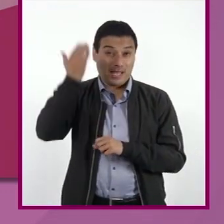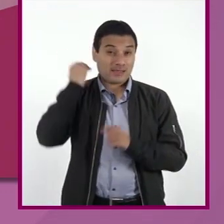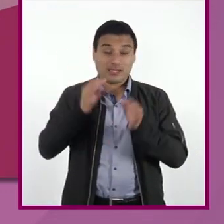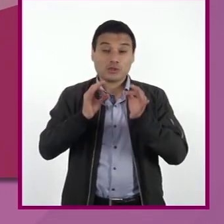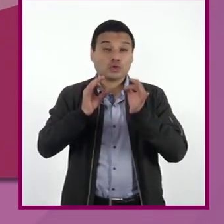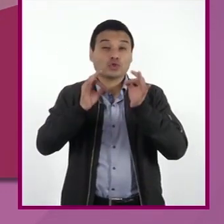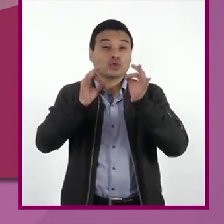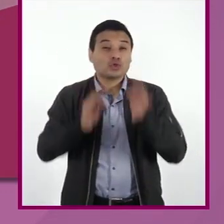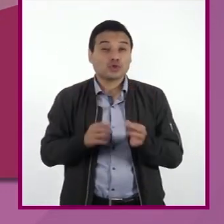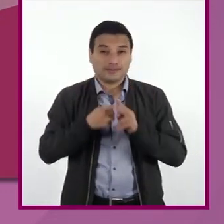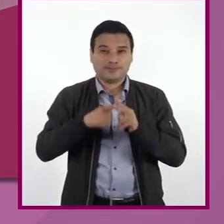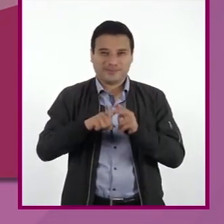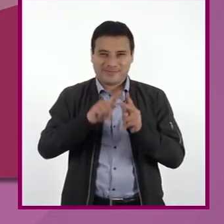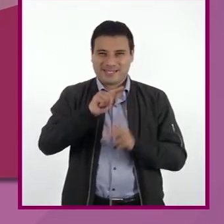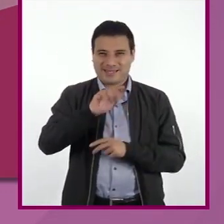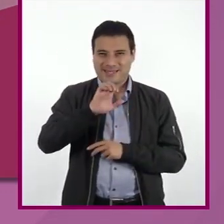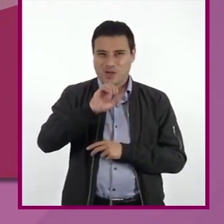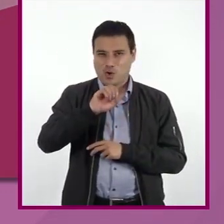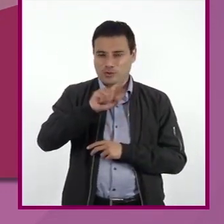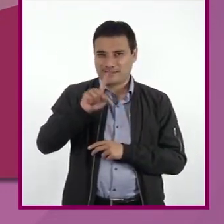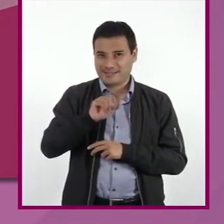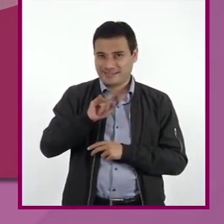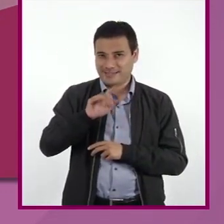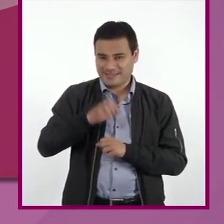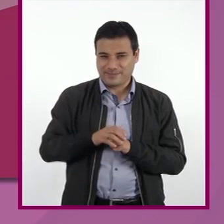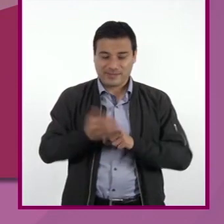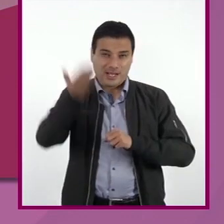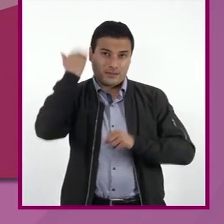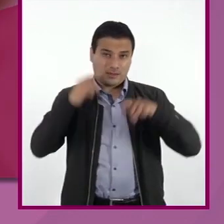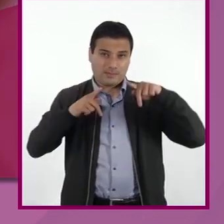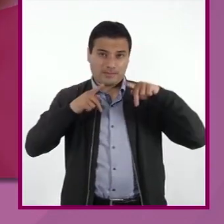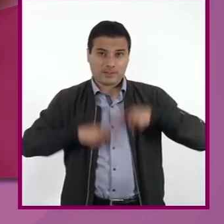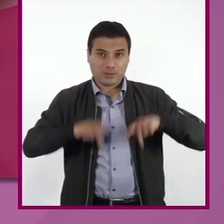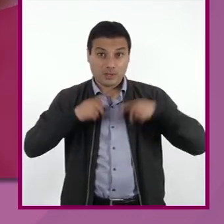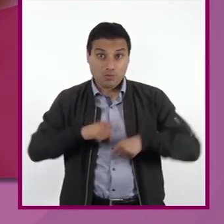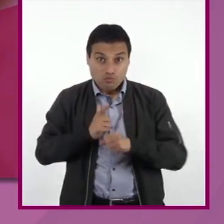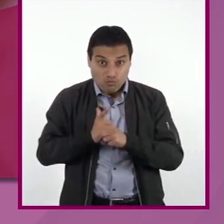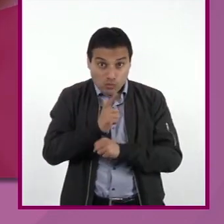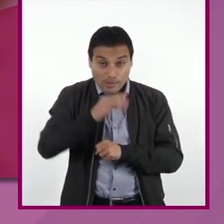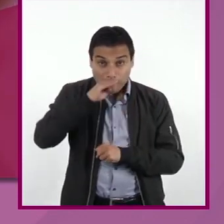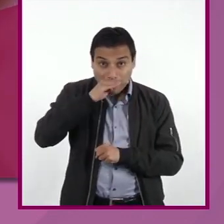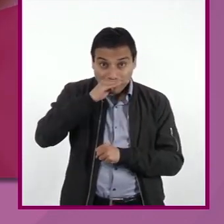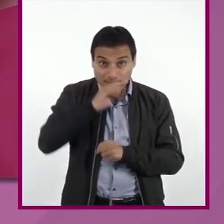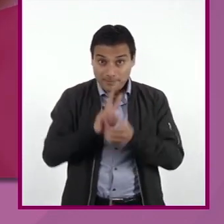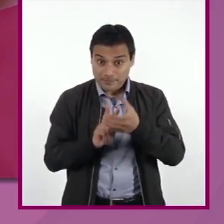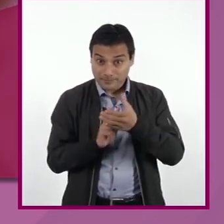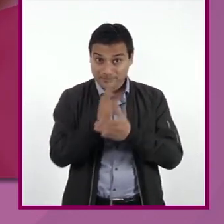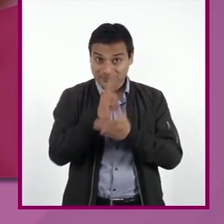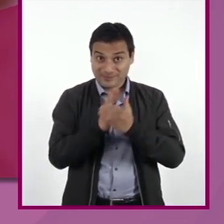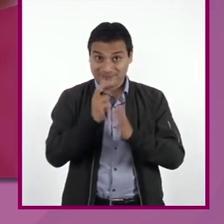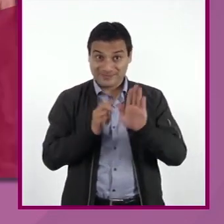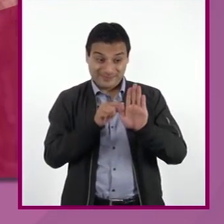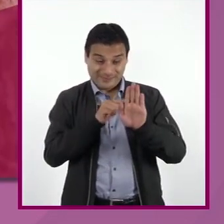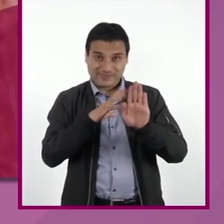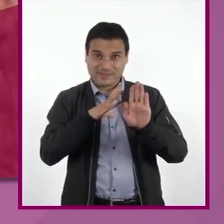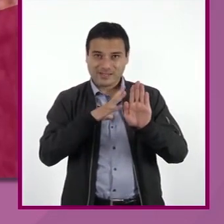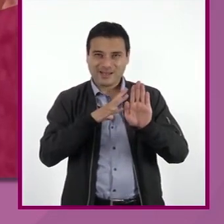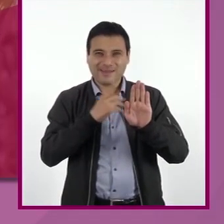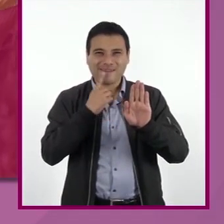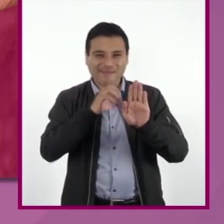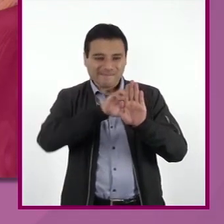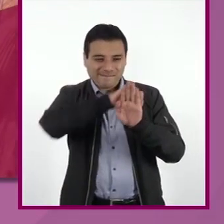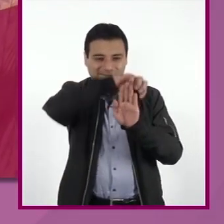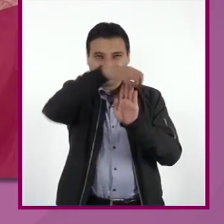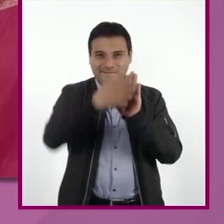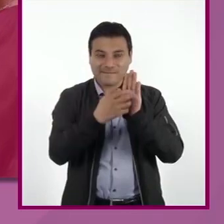Los antiguos agricultores encontraron esta planta y sus mazorcas estaban cubiertas por granos, así que